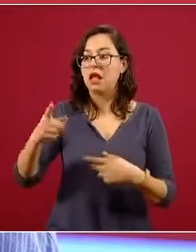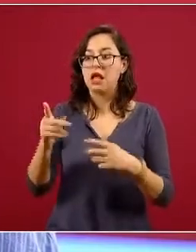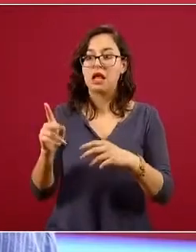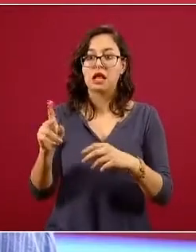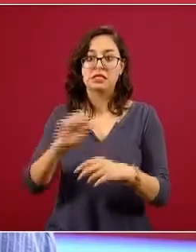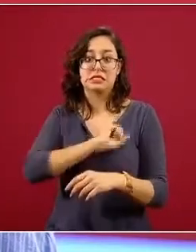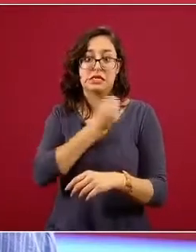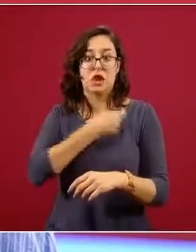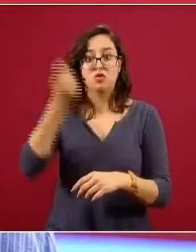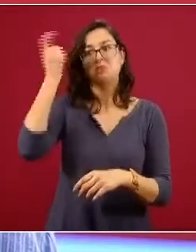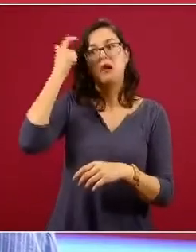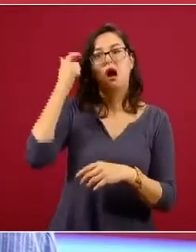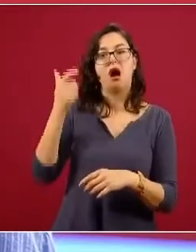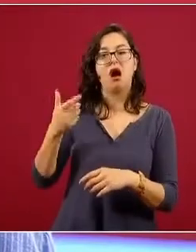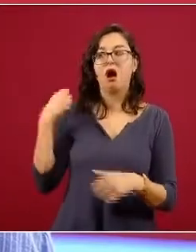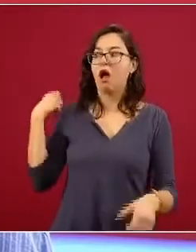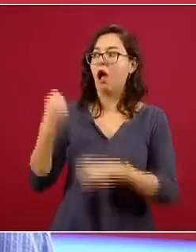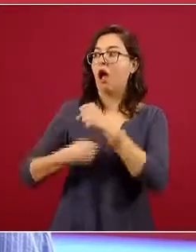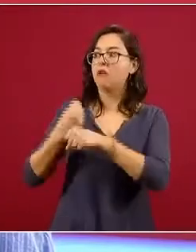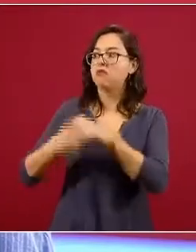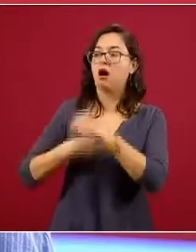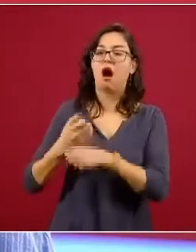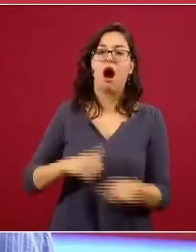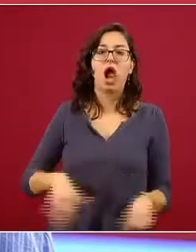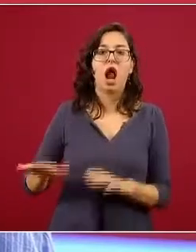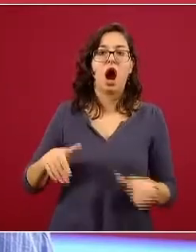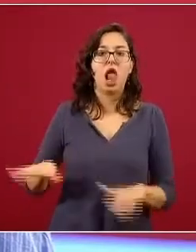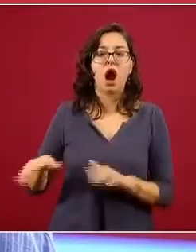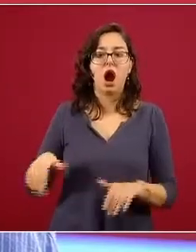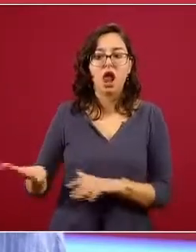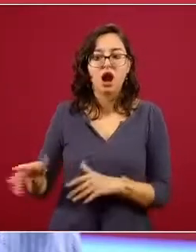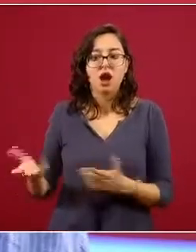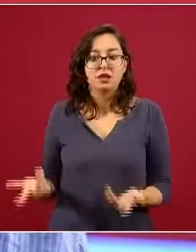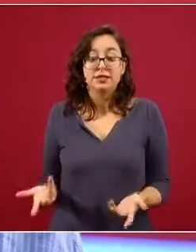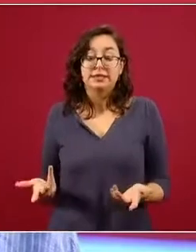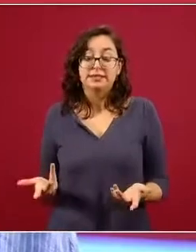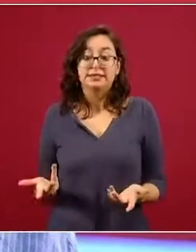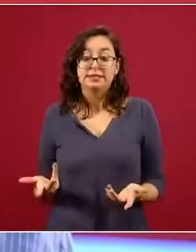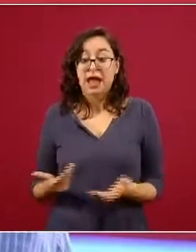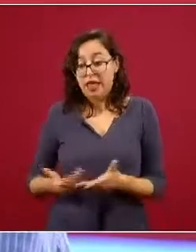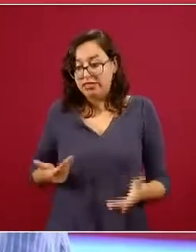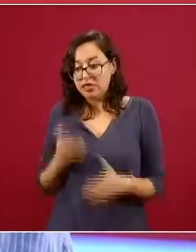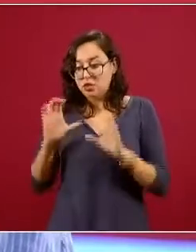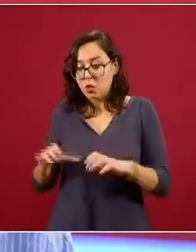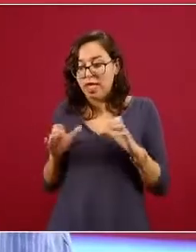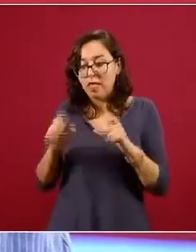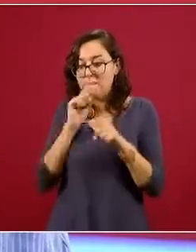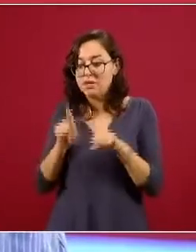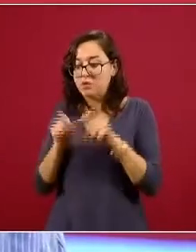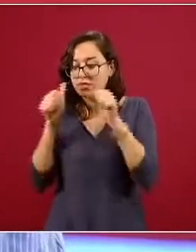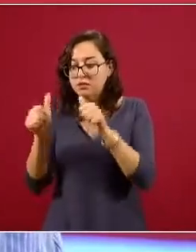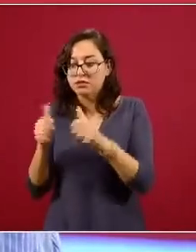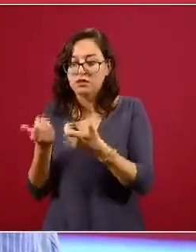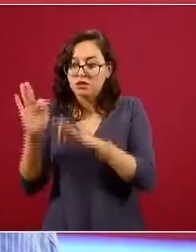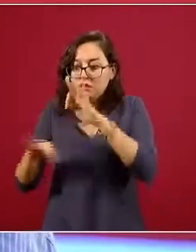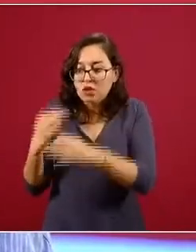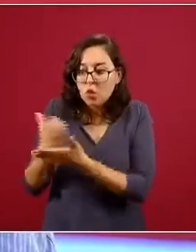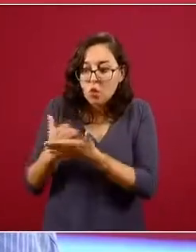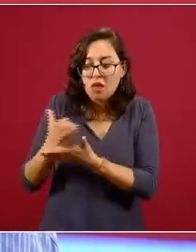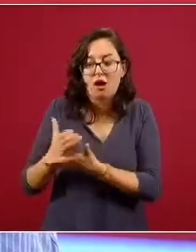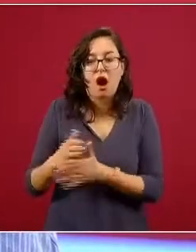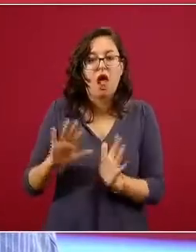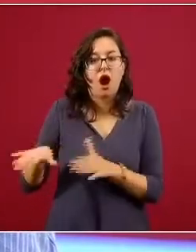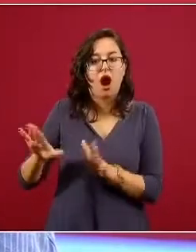estuvo la capacidad institucional para atender, tanto prevenir como atender, como rehabilitar